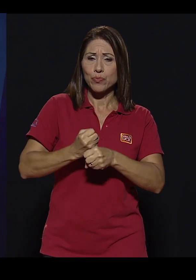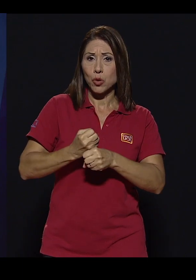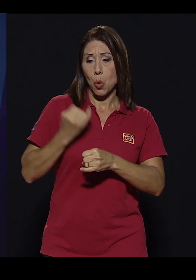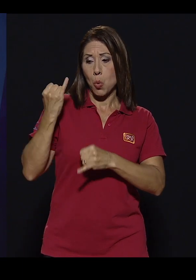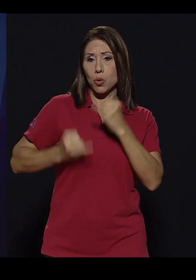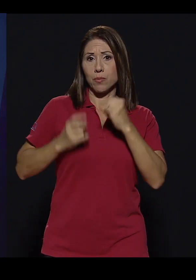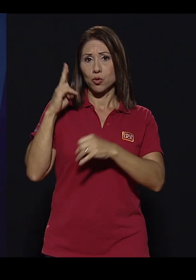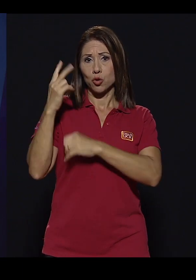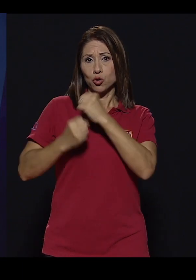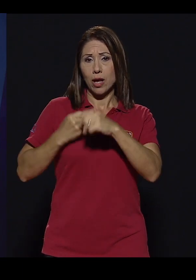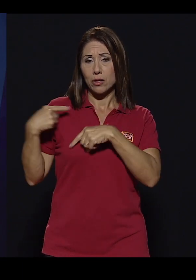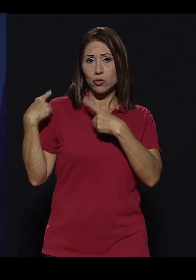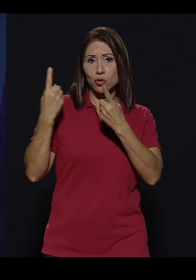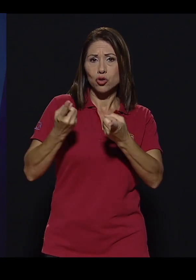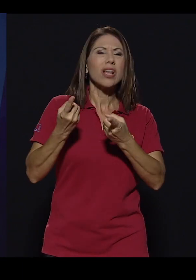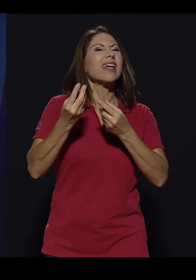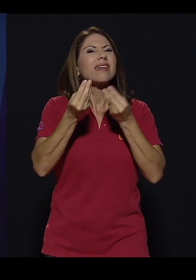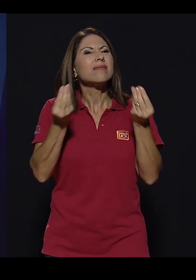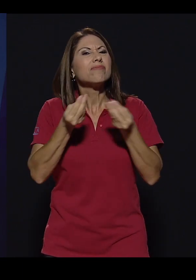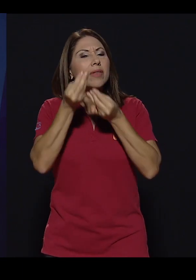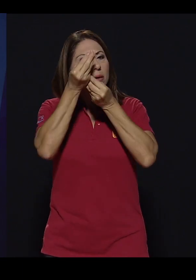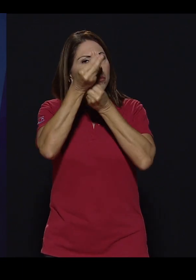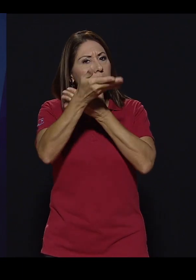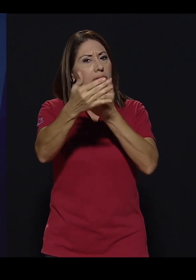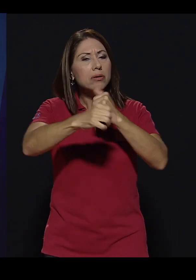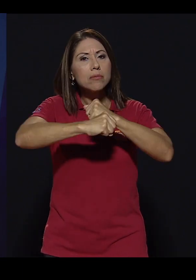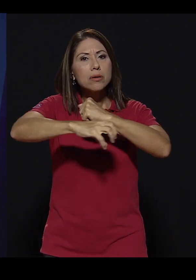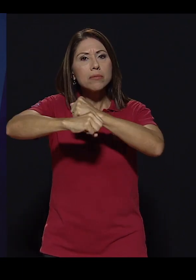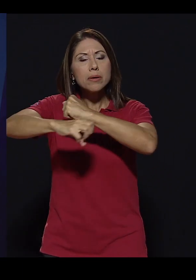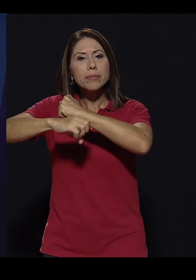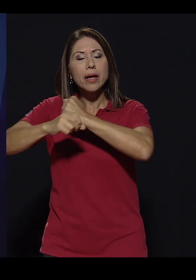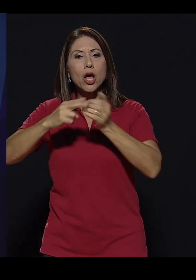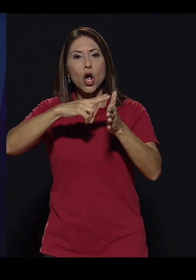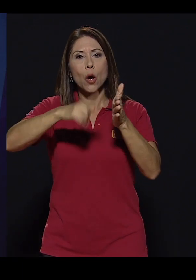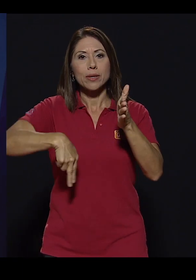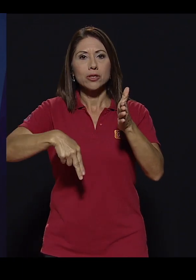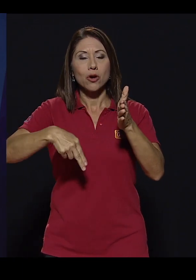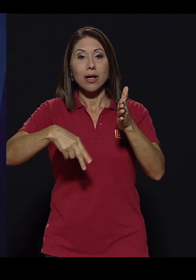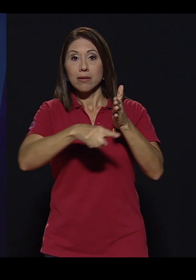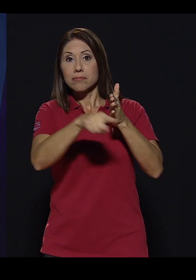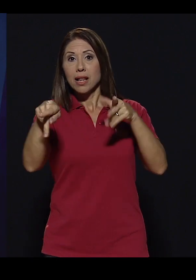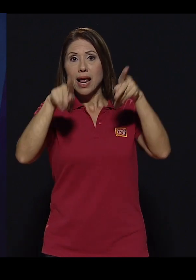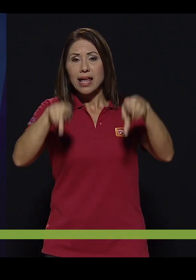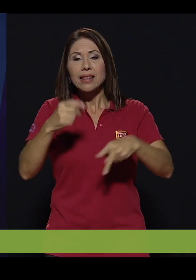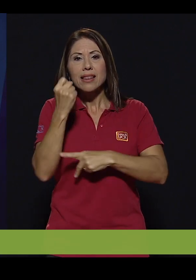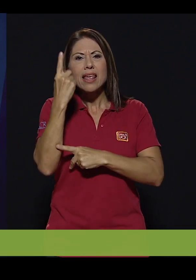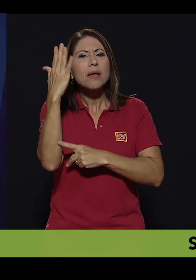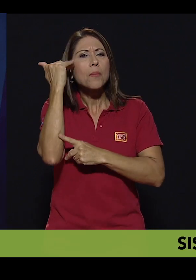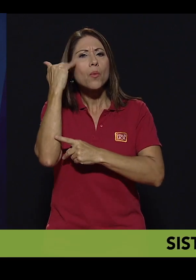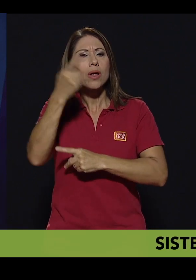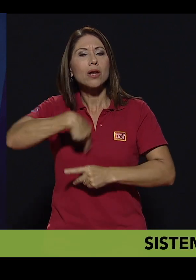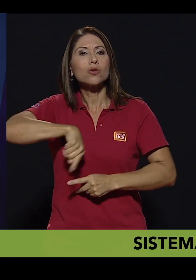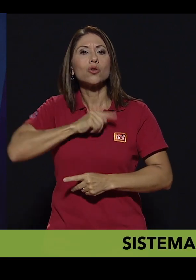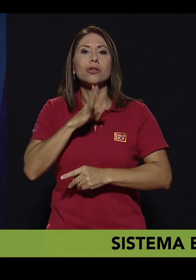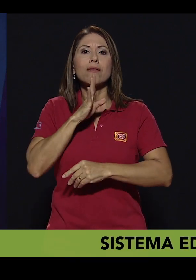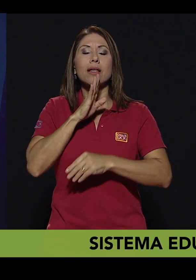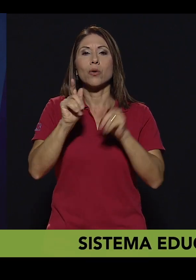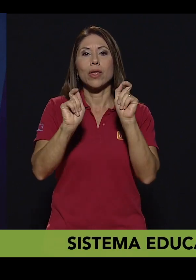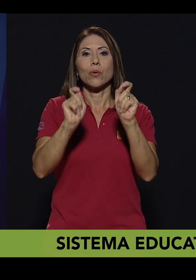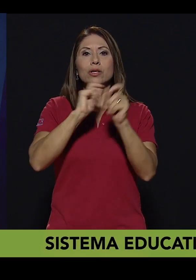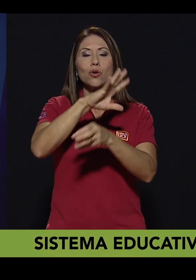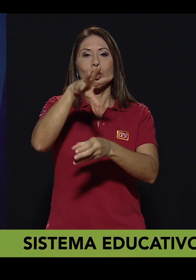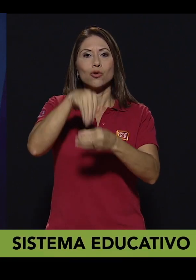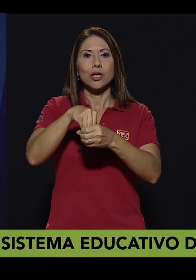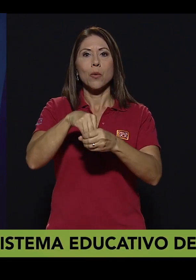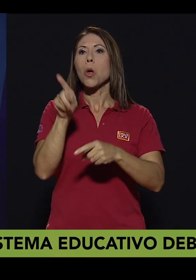en estos dos últimos años es de dar a conocer la convención para que la gente entienda por qué es que estamos hablando educación inclusiva que no es